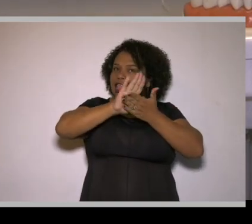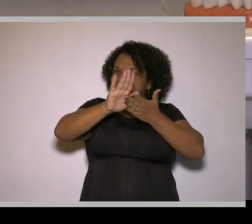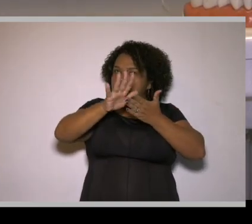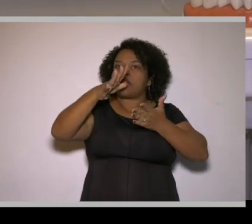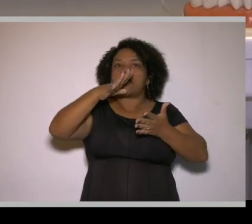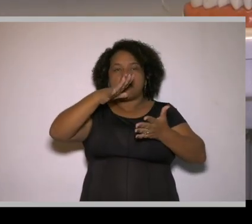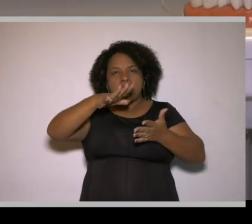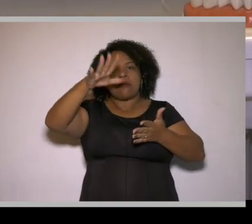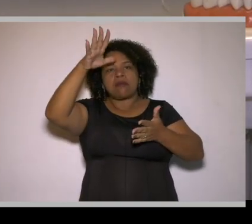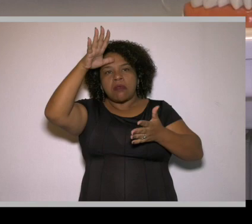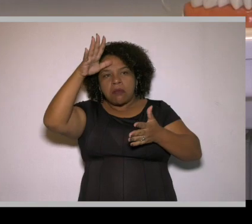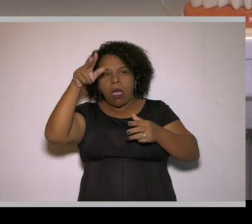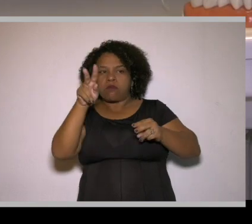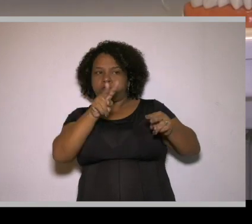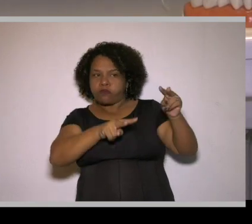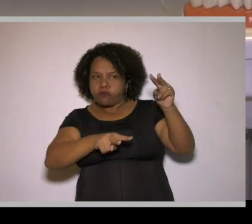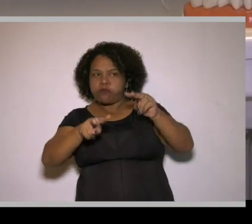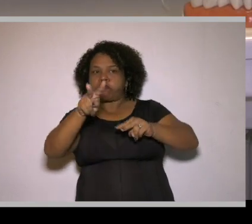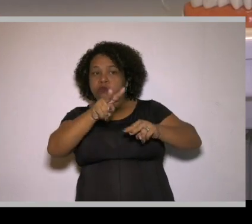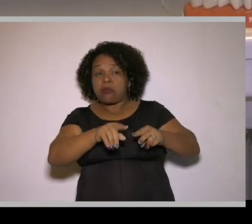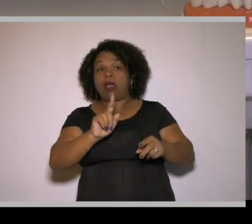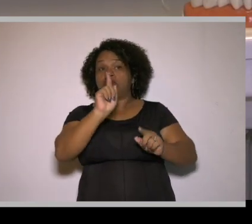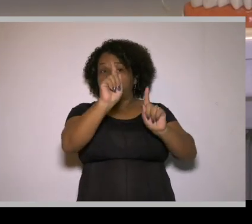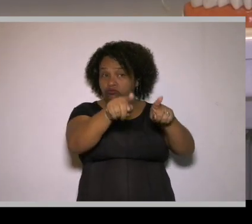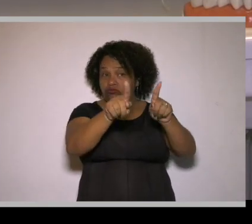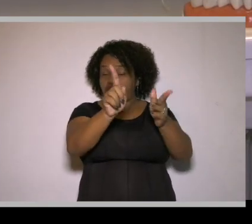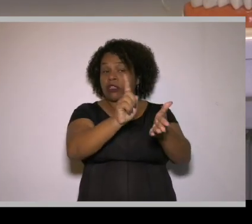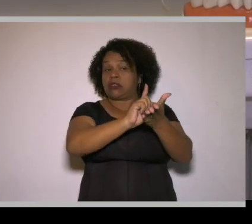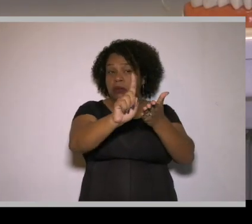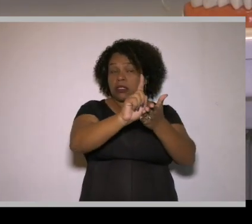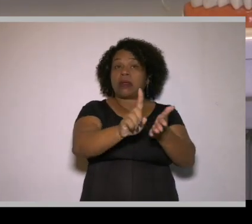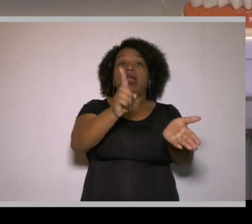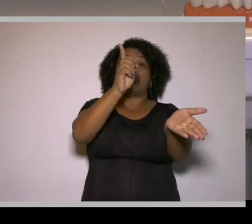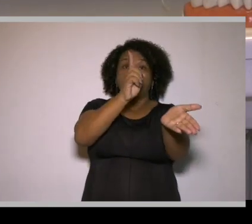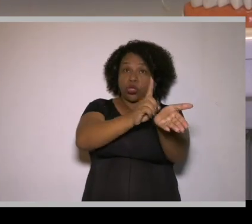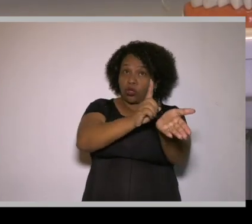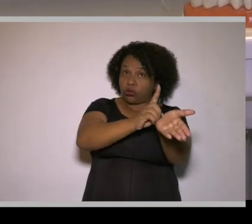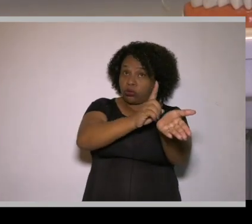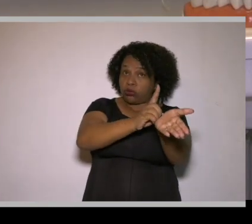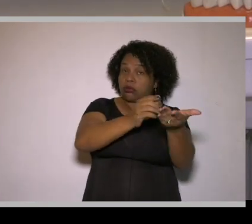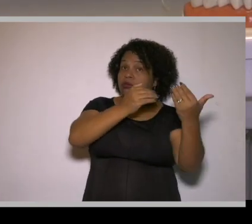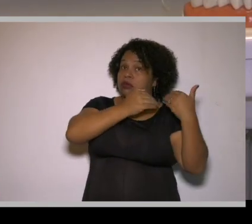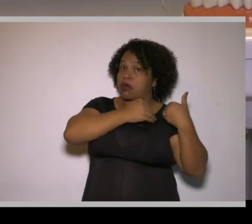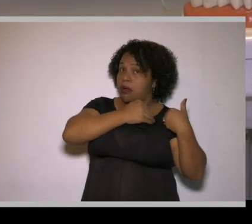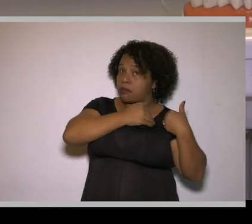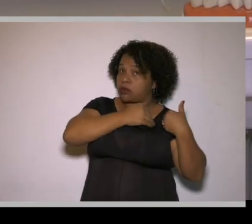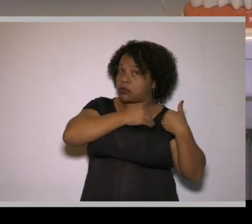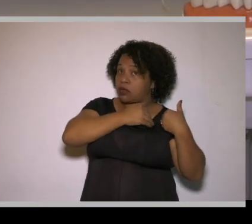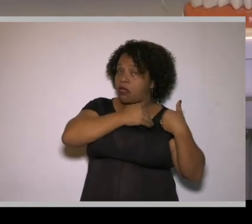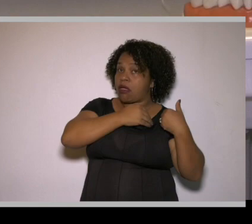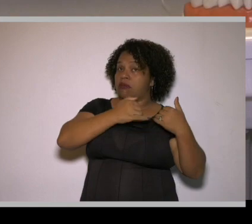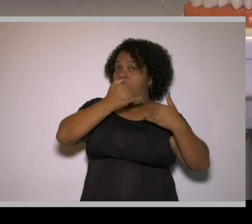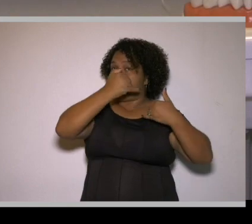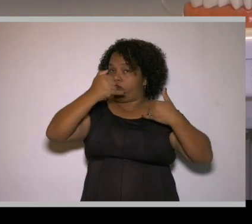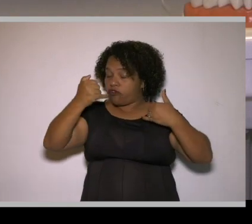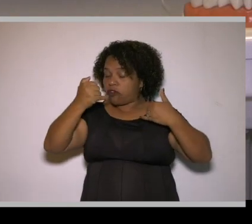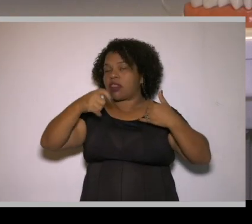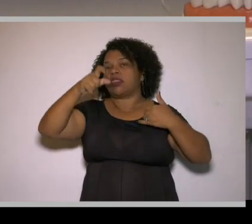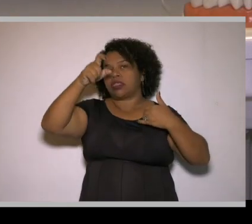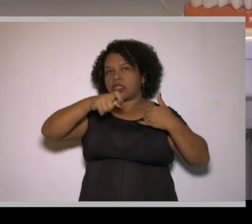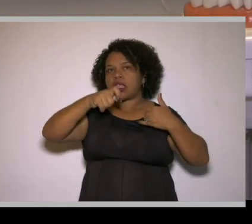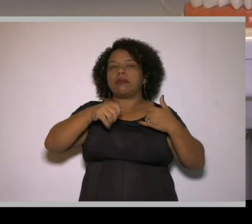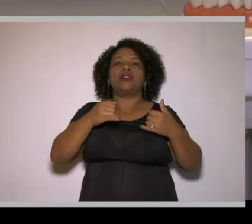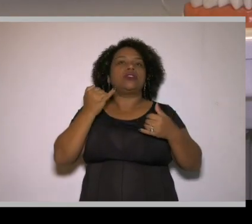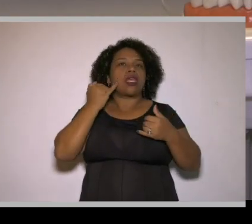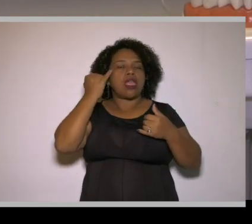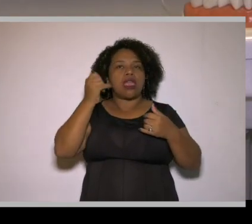en caso de que no se le pusieran materiales reabsorbibles, que puede ser el caso también. Lo ideal es material reabsorbible, pero se puede colocar